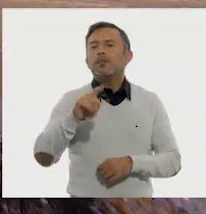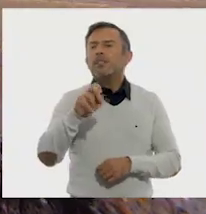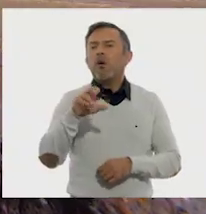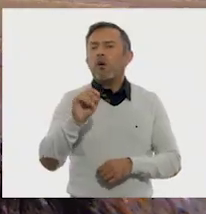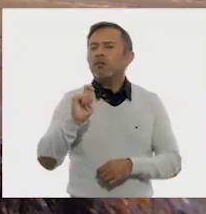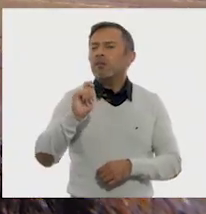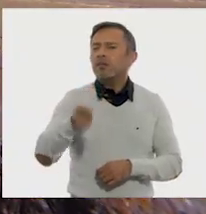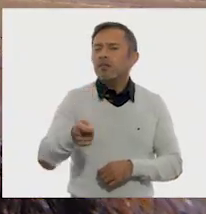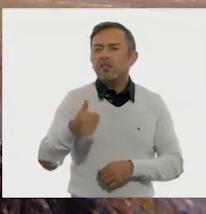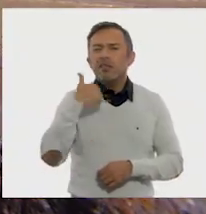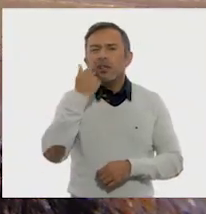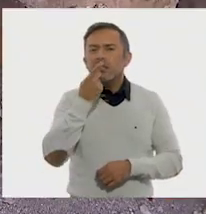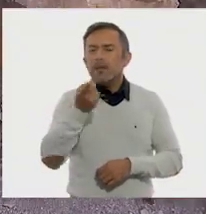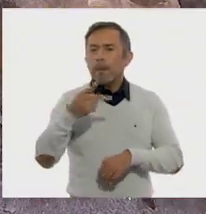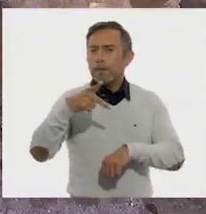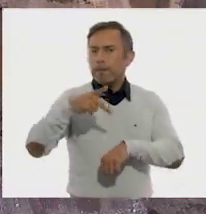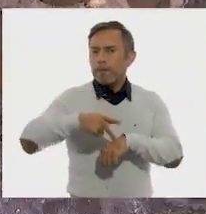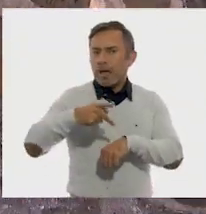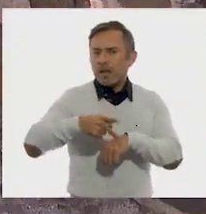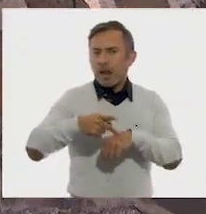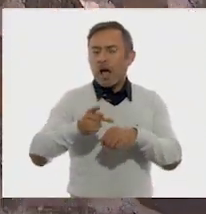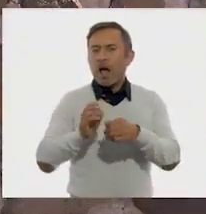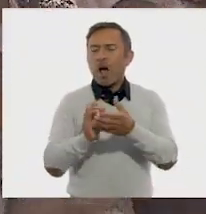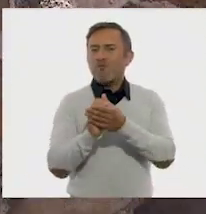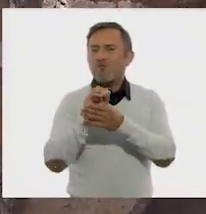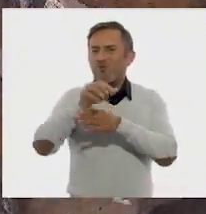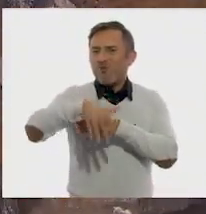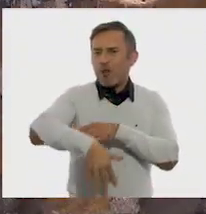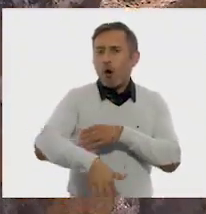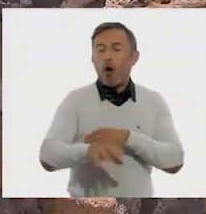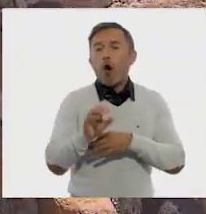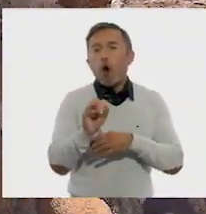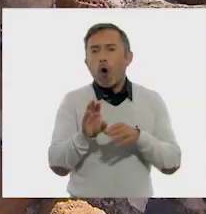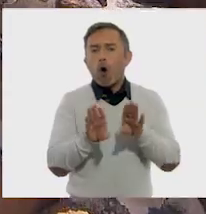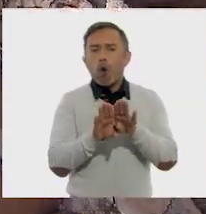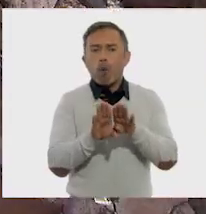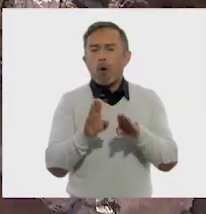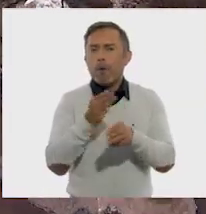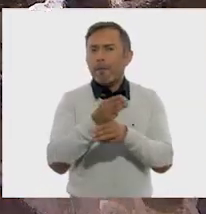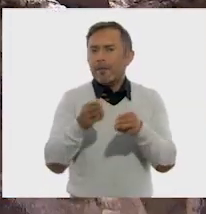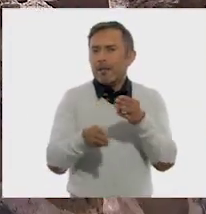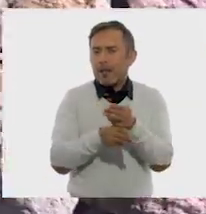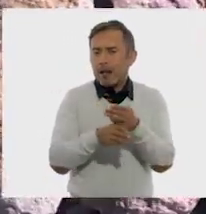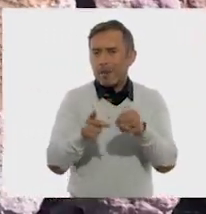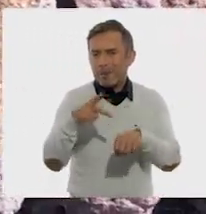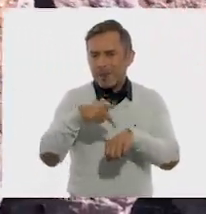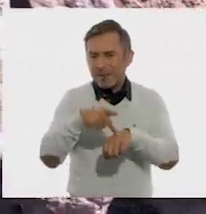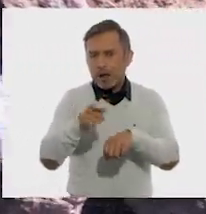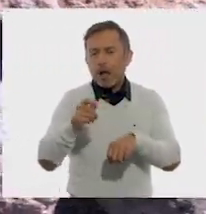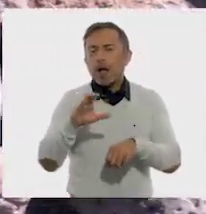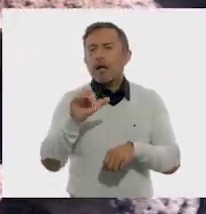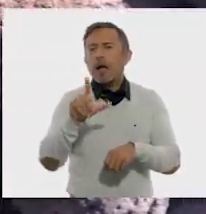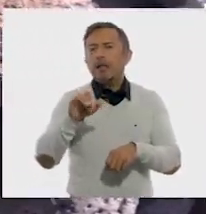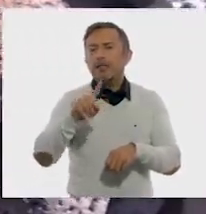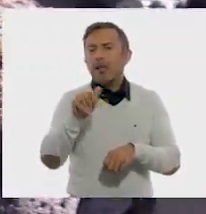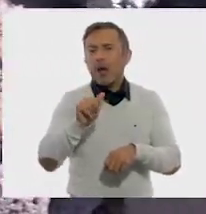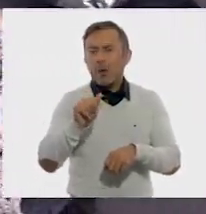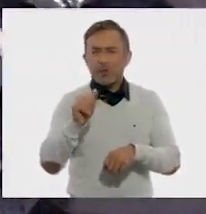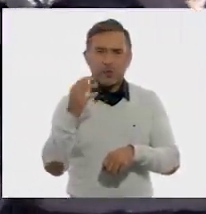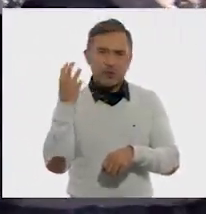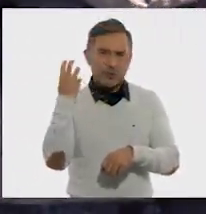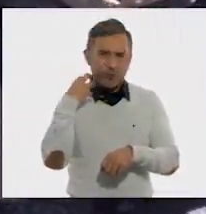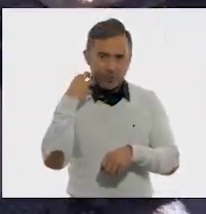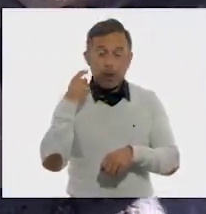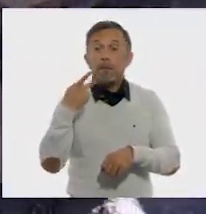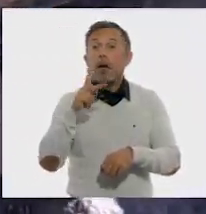ejemplo, piedra basáltica, o puede ser incluso un material petro que existe en la localidad, que son las calizas. Lo interesante es que en el